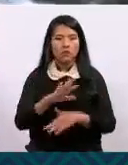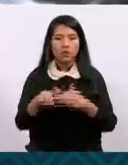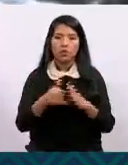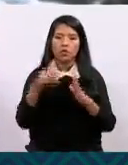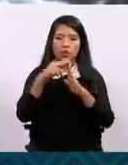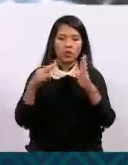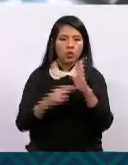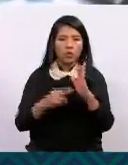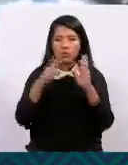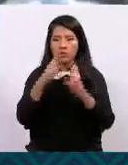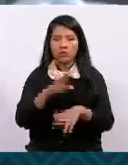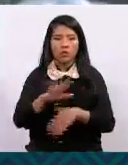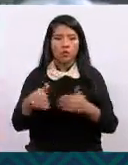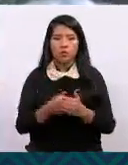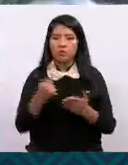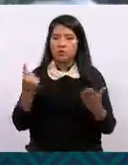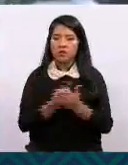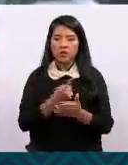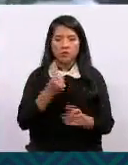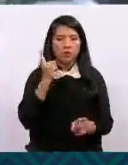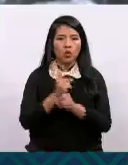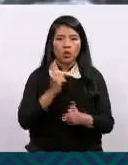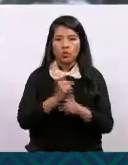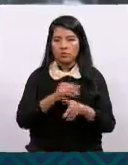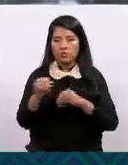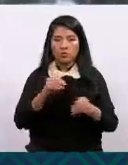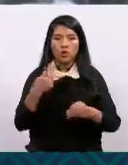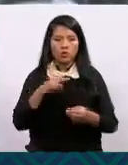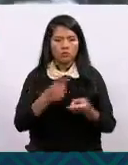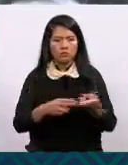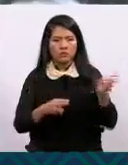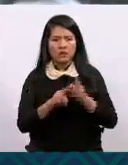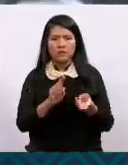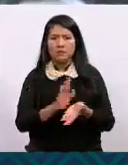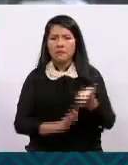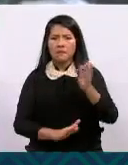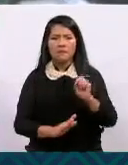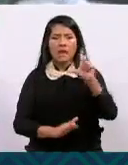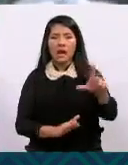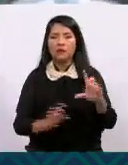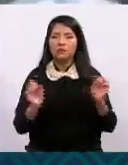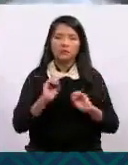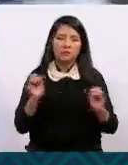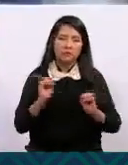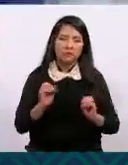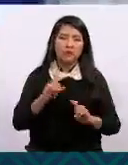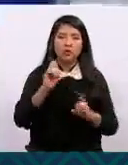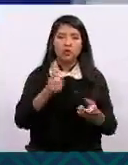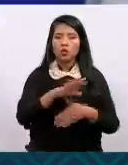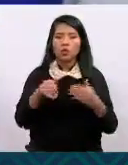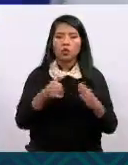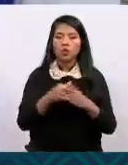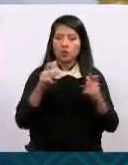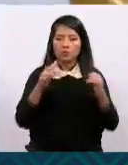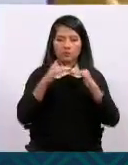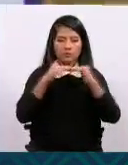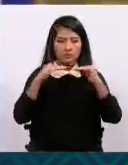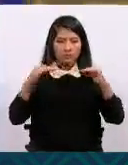normas, siempre nos hemos manejado de esa forma. No, no existe el tema de sobreprecio. Todo lo que es el canal horizontal, vale